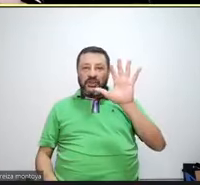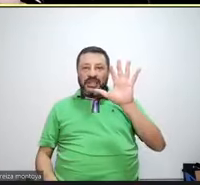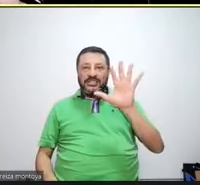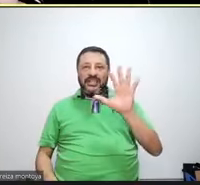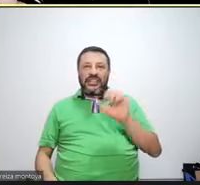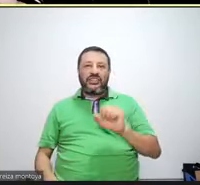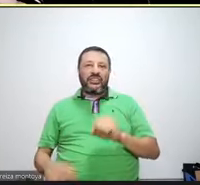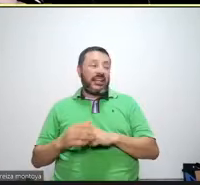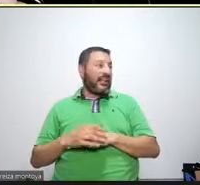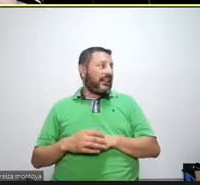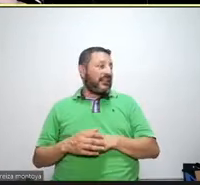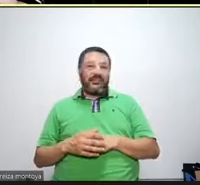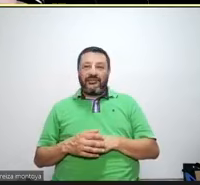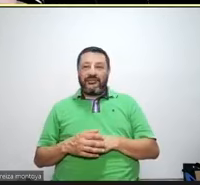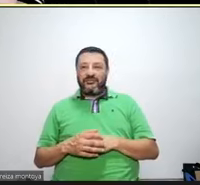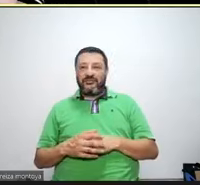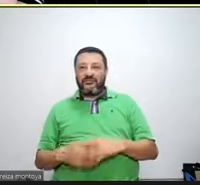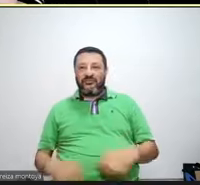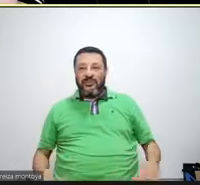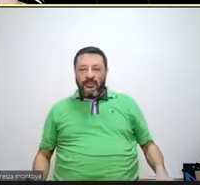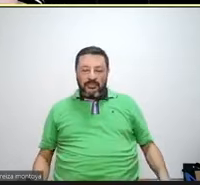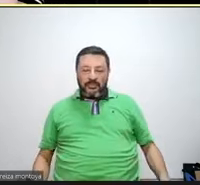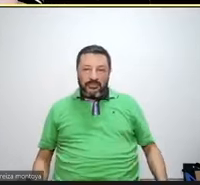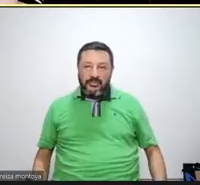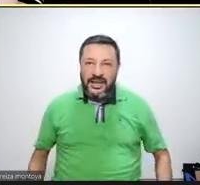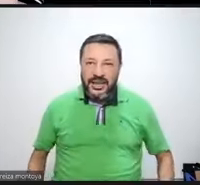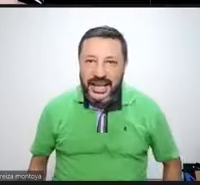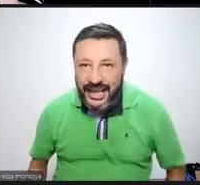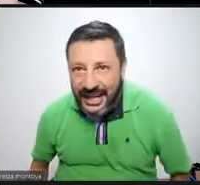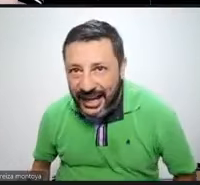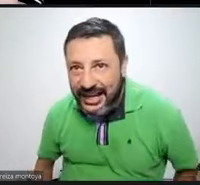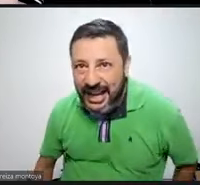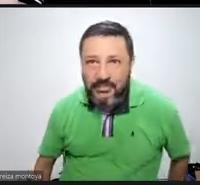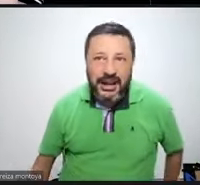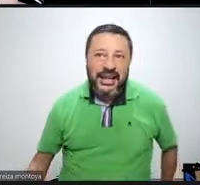parada de cabeza la ensayaste antes o no? No,